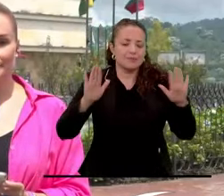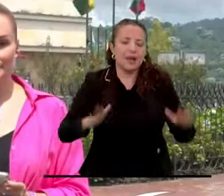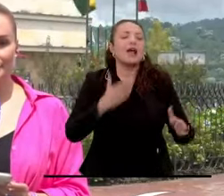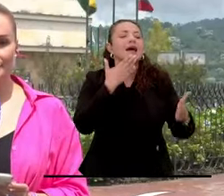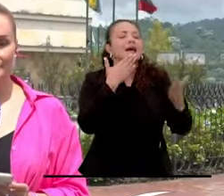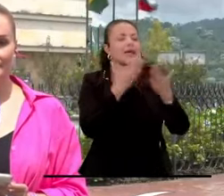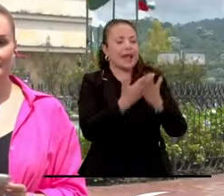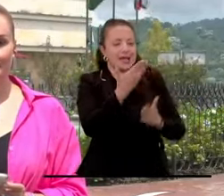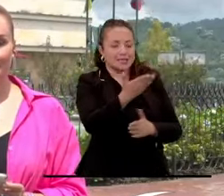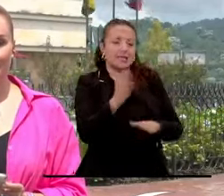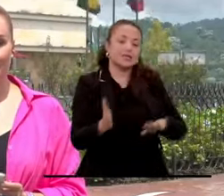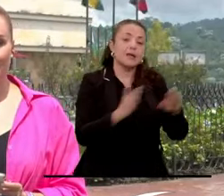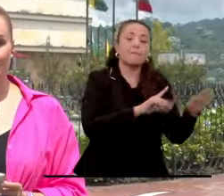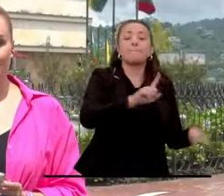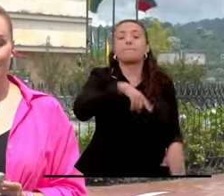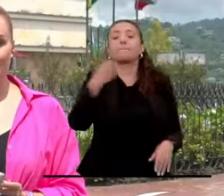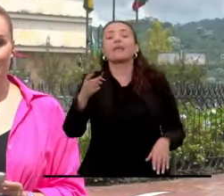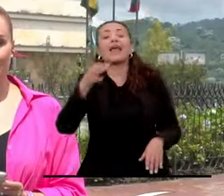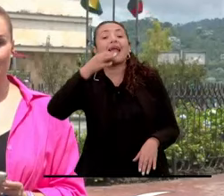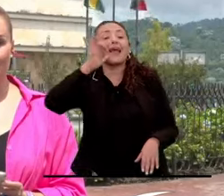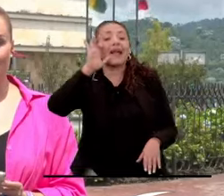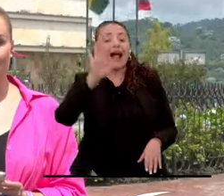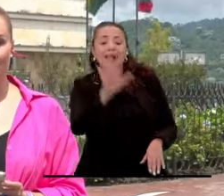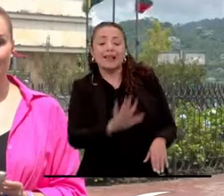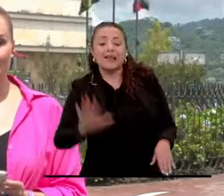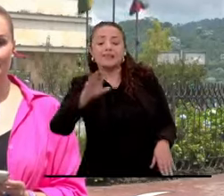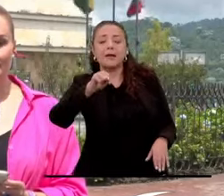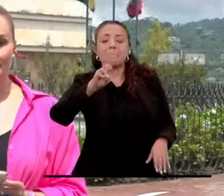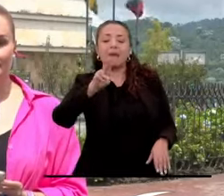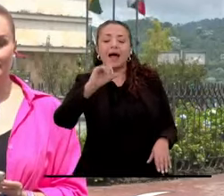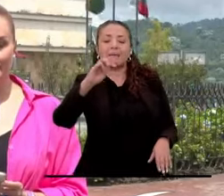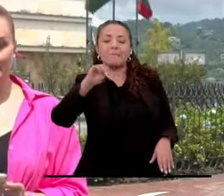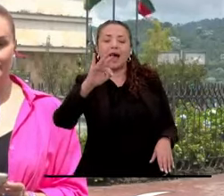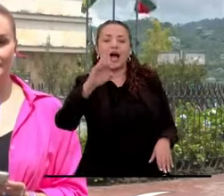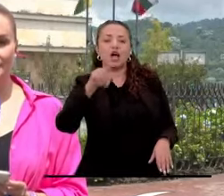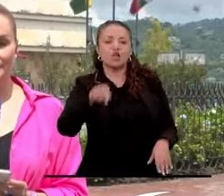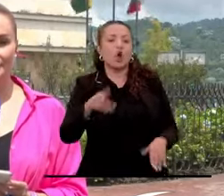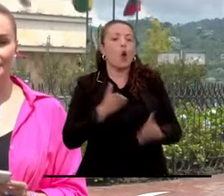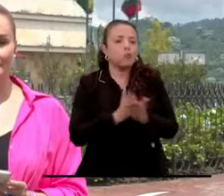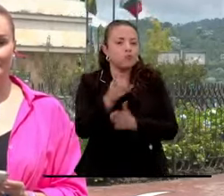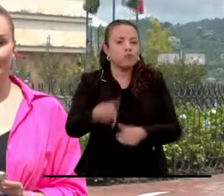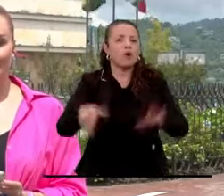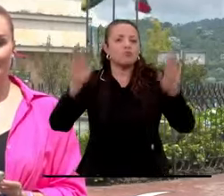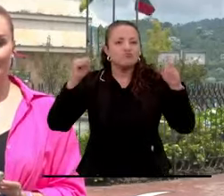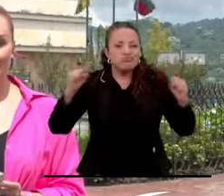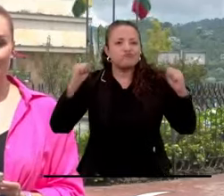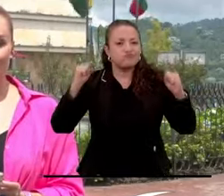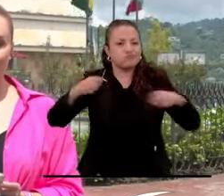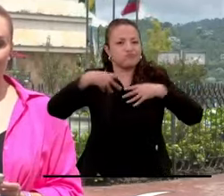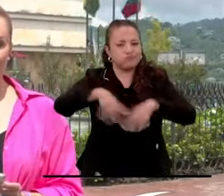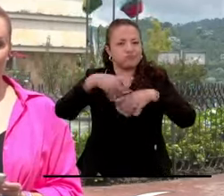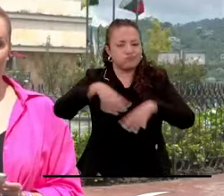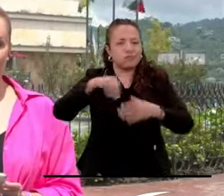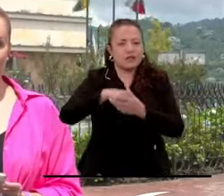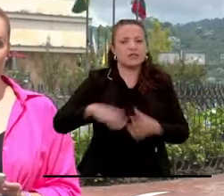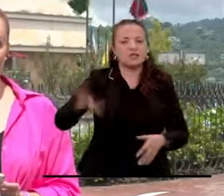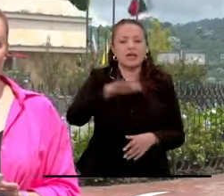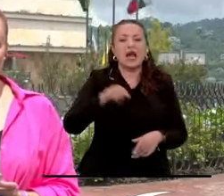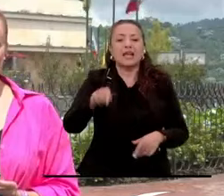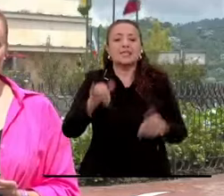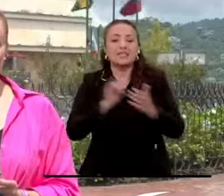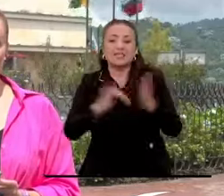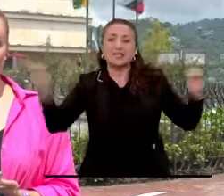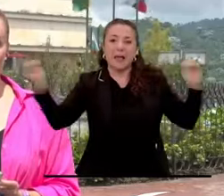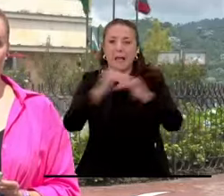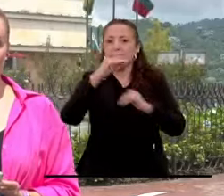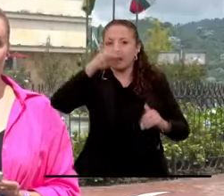entre tanto en marmato calda se mantienen las protestas de Mineros la vía que comunica con Medellín sigue cerrada Paula Bernal cuéntenos